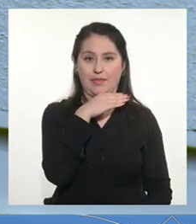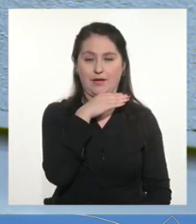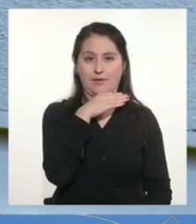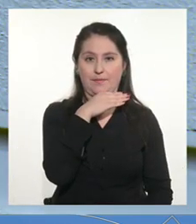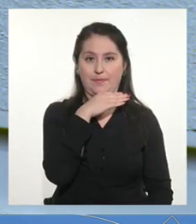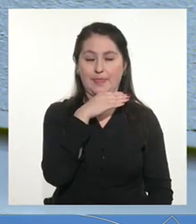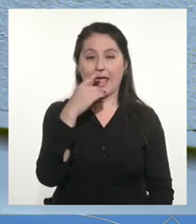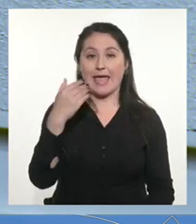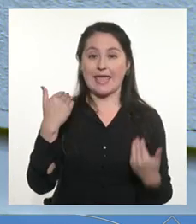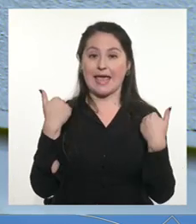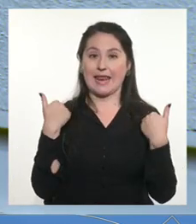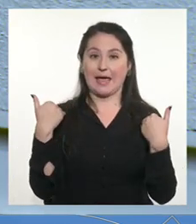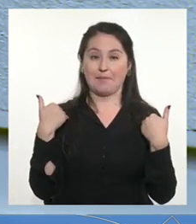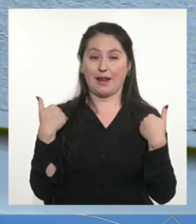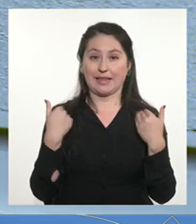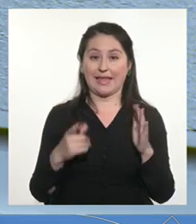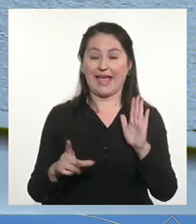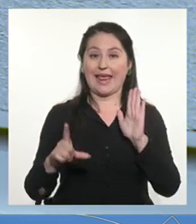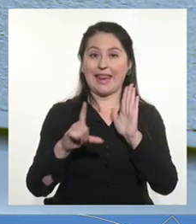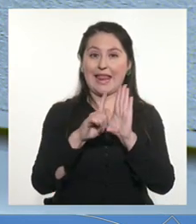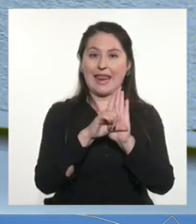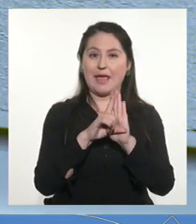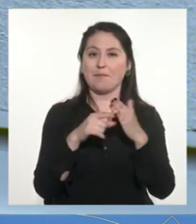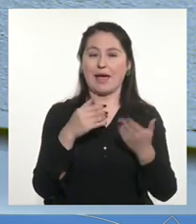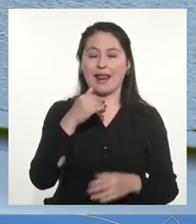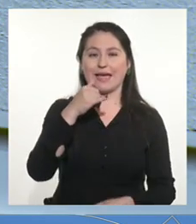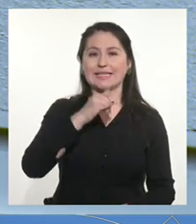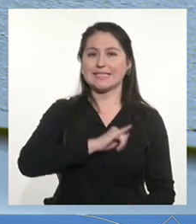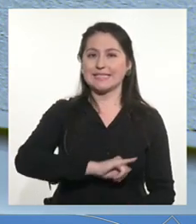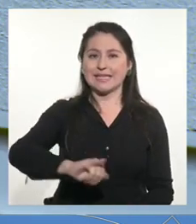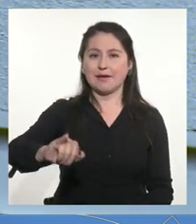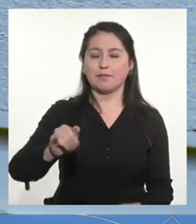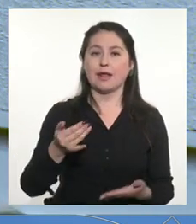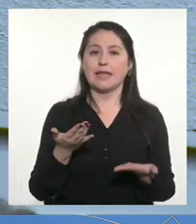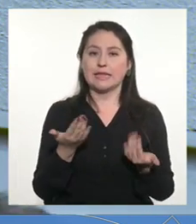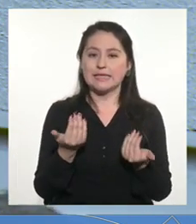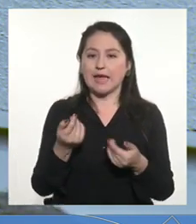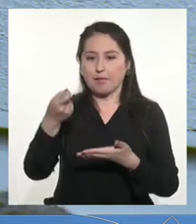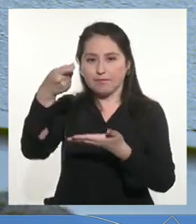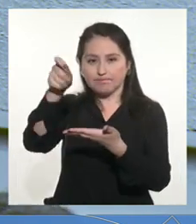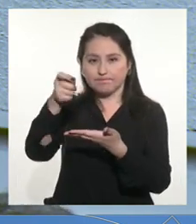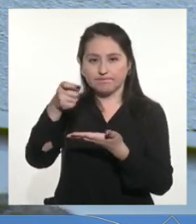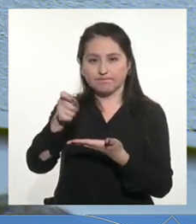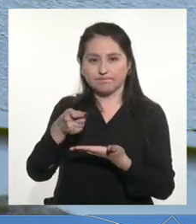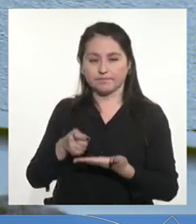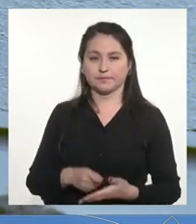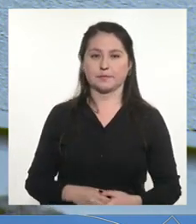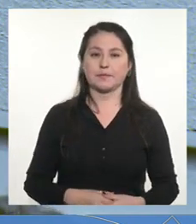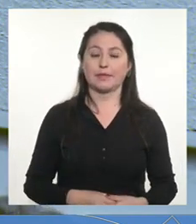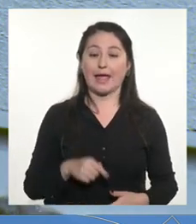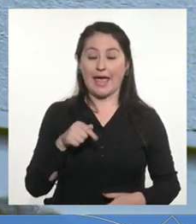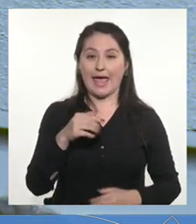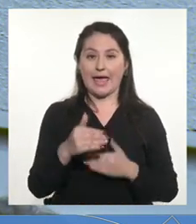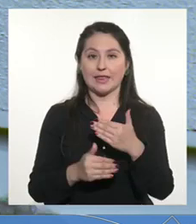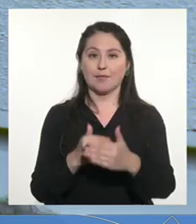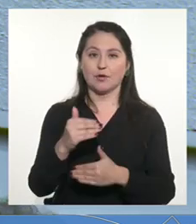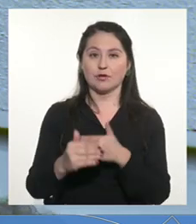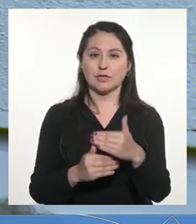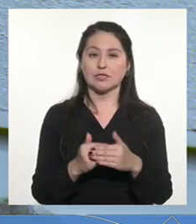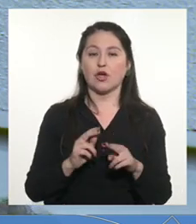leyes que se dictaron para siempre deben ser revisadas hoy este proceso lo hacemos de forma